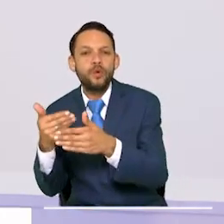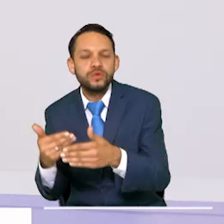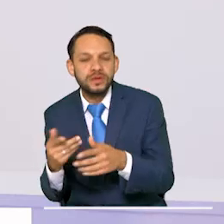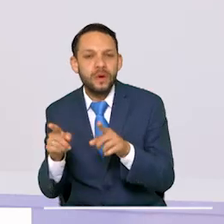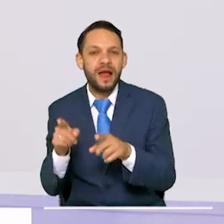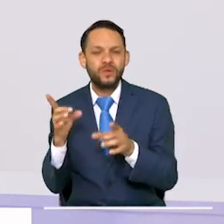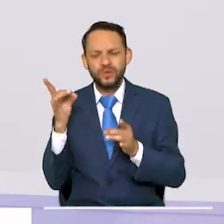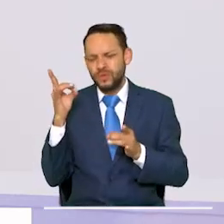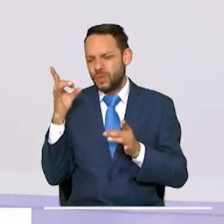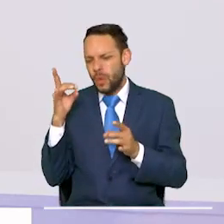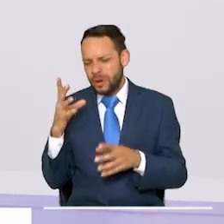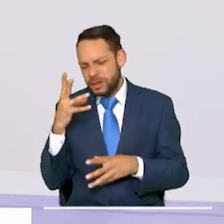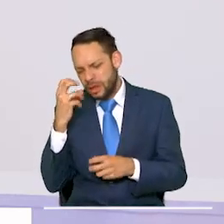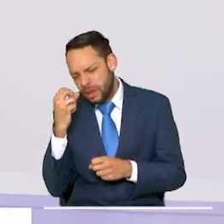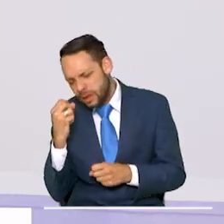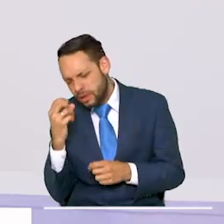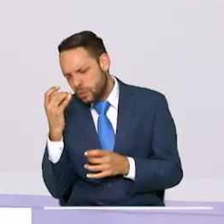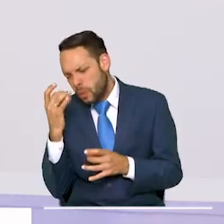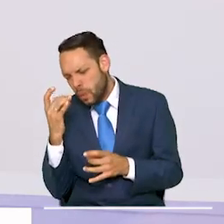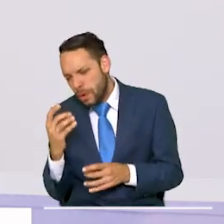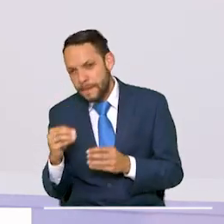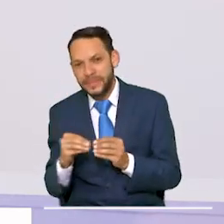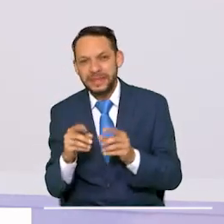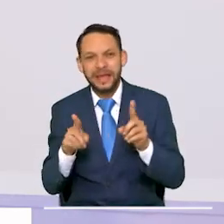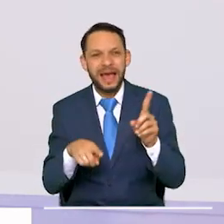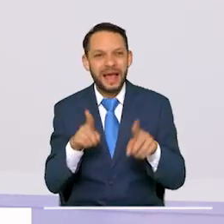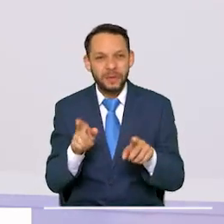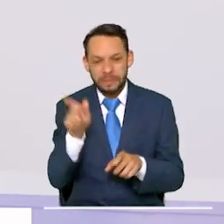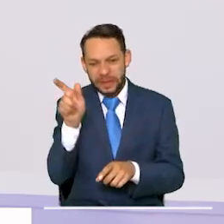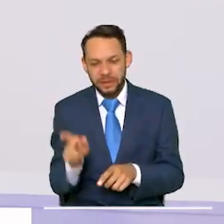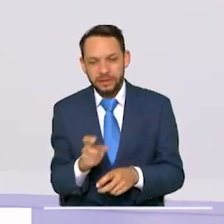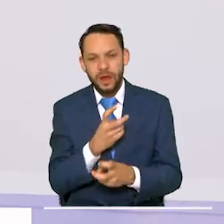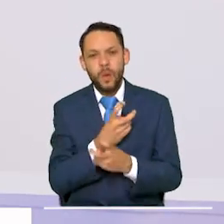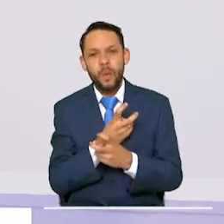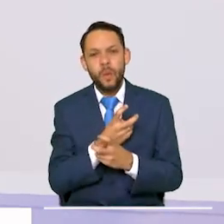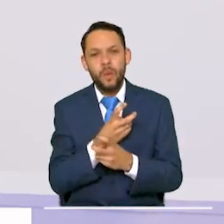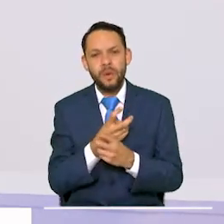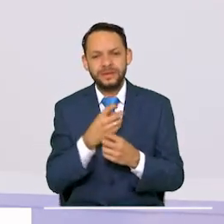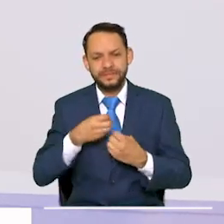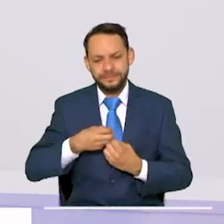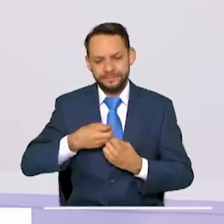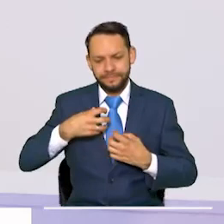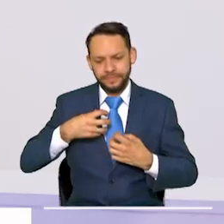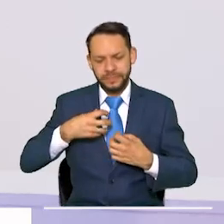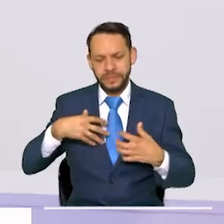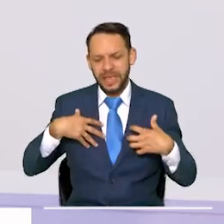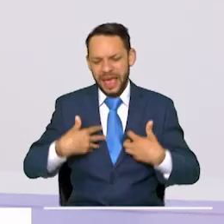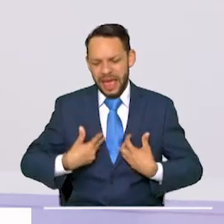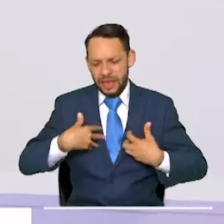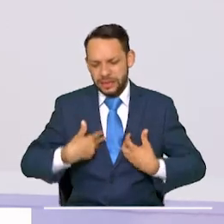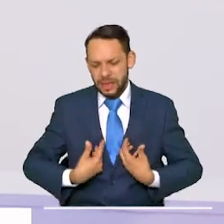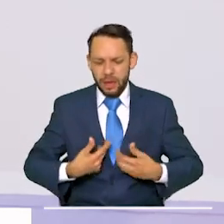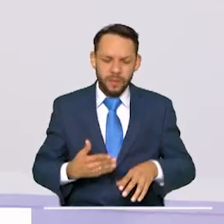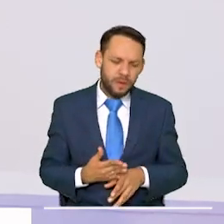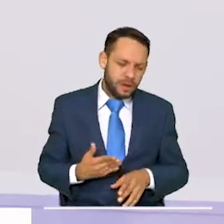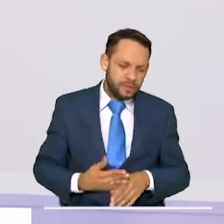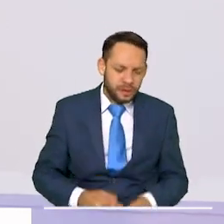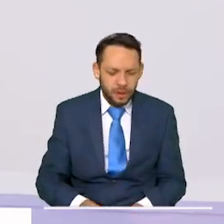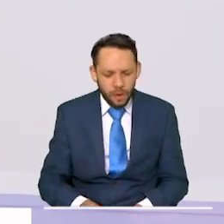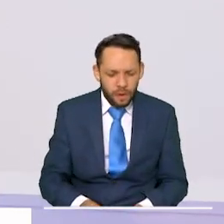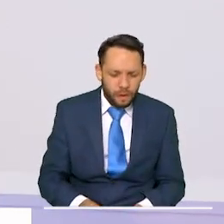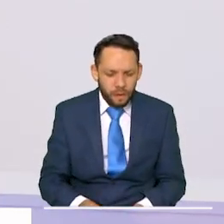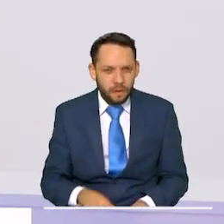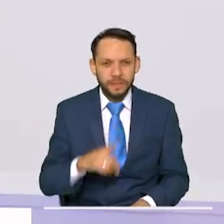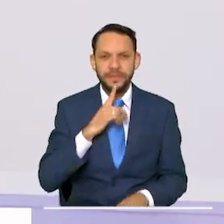dolorosos. Entonces, por eso sirve, por ejemplo, en artrosis, en artritis, en fatiga, en cansancio, en fibromialgia. Entonces, es el primer elemento clave.